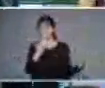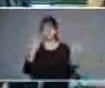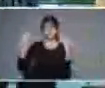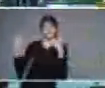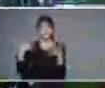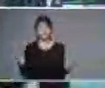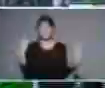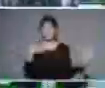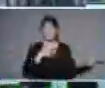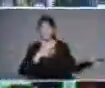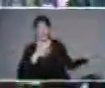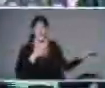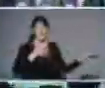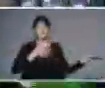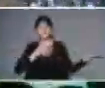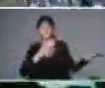todo el mundo a